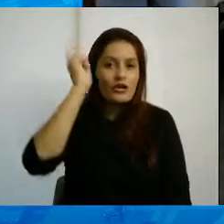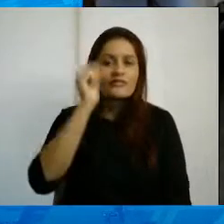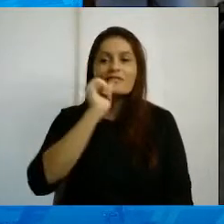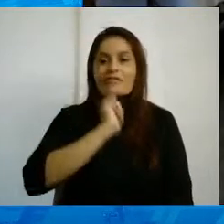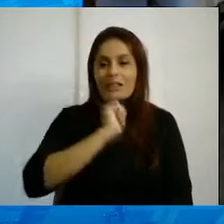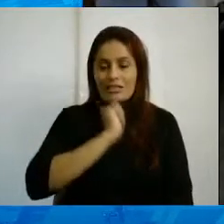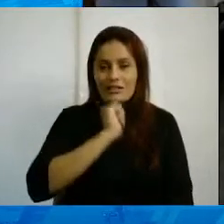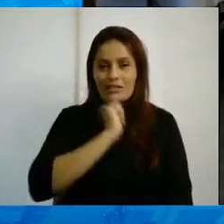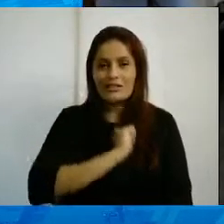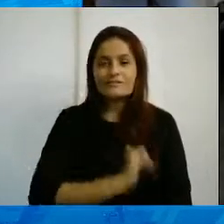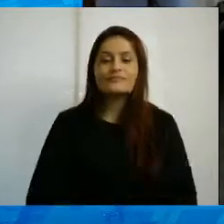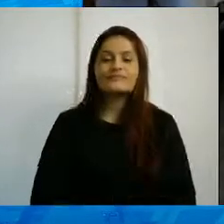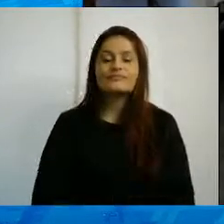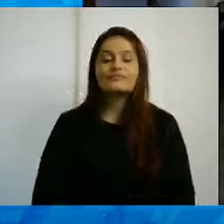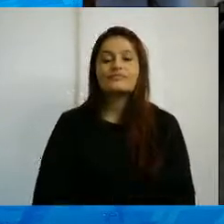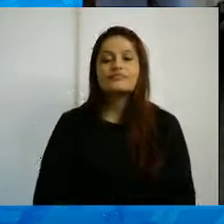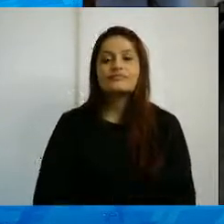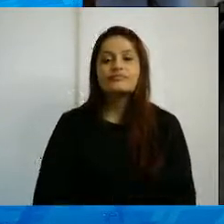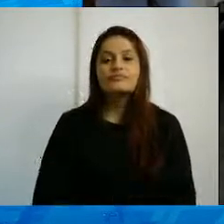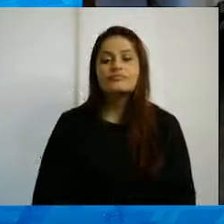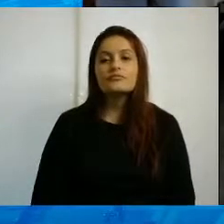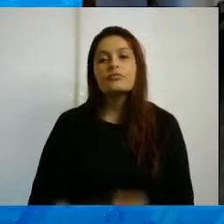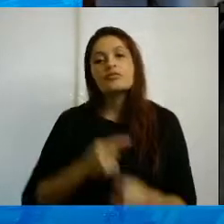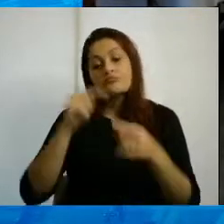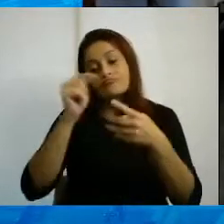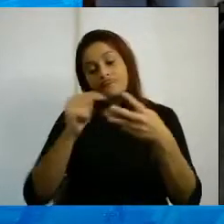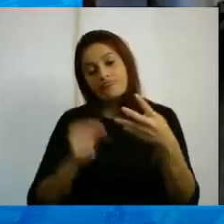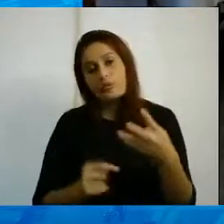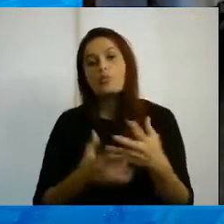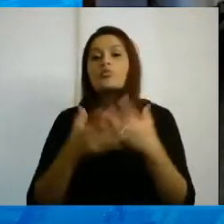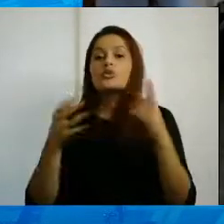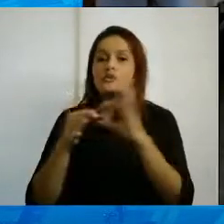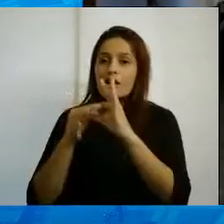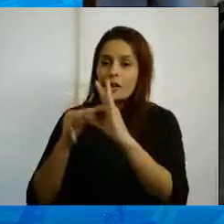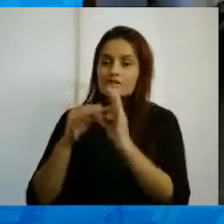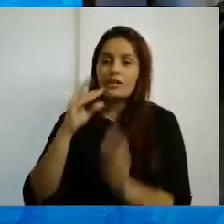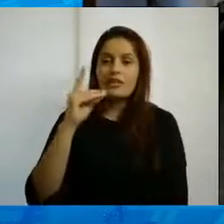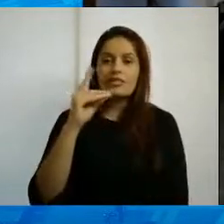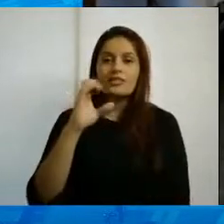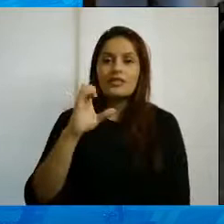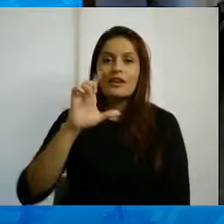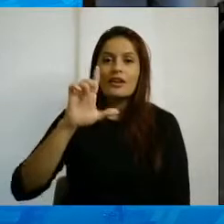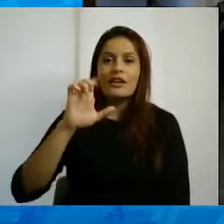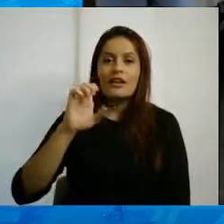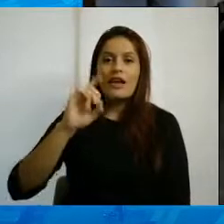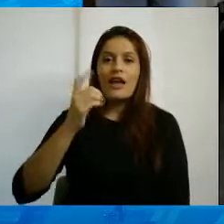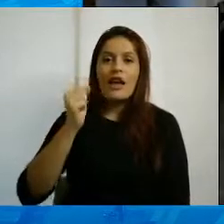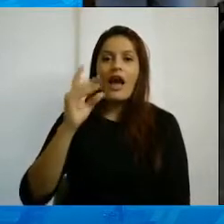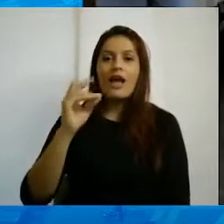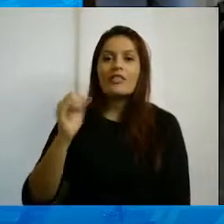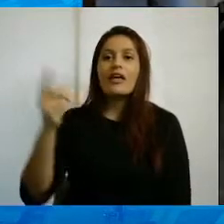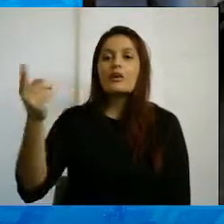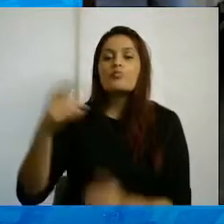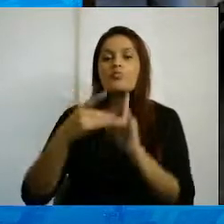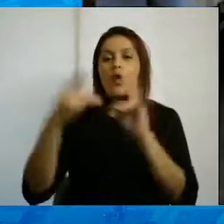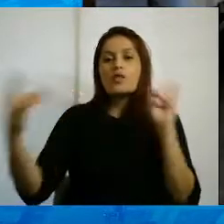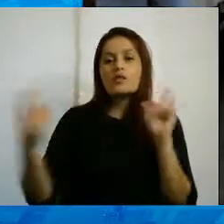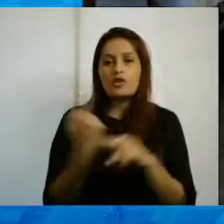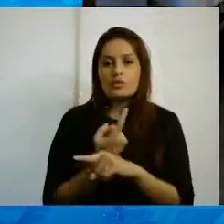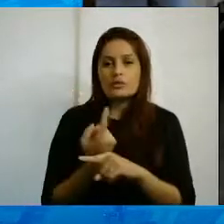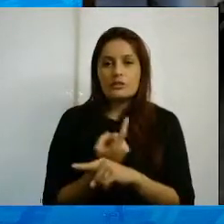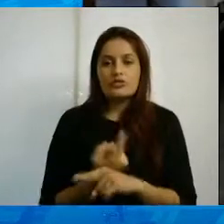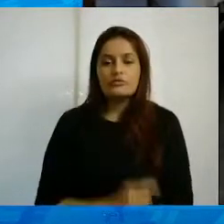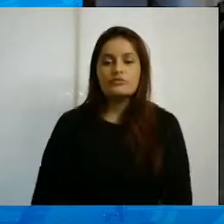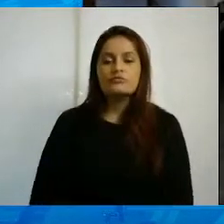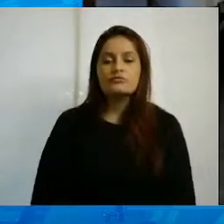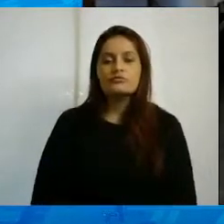estamos abordando. Esta y otras materias. Así que muchas gracias, delegada, por ser puente también en estas conversaciones.